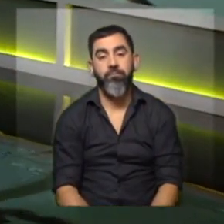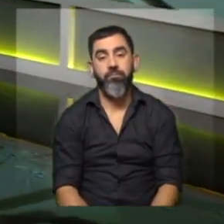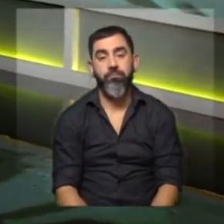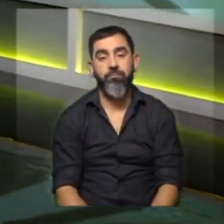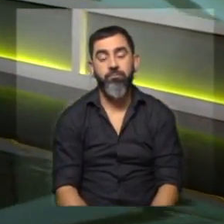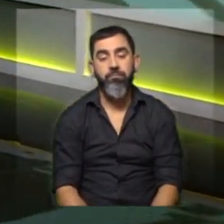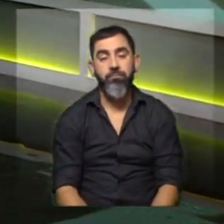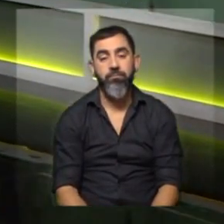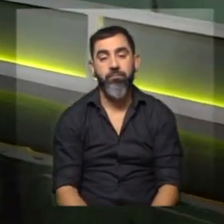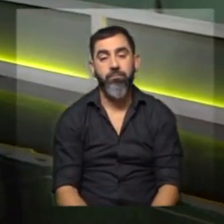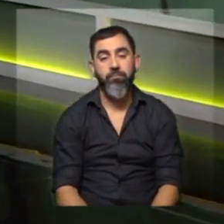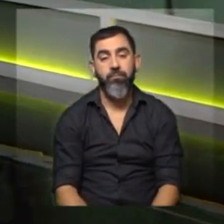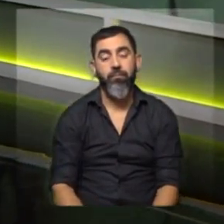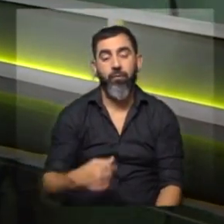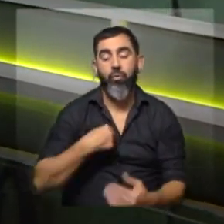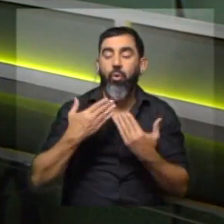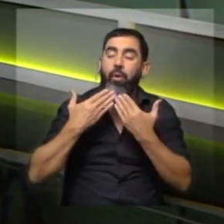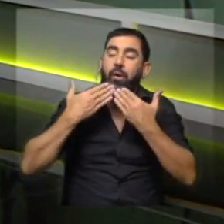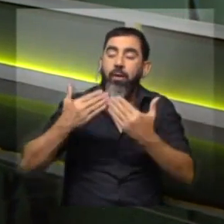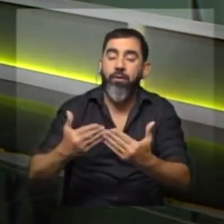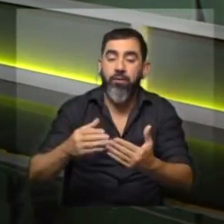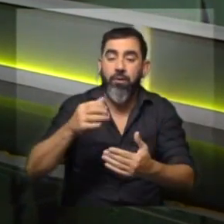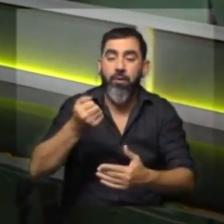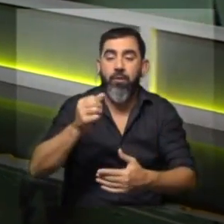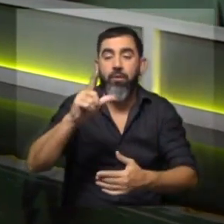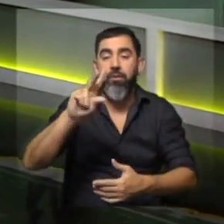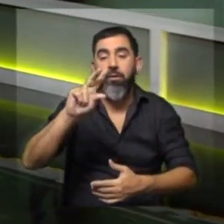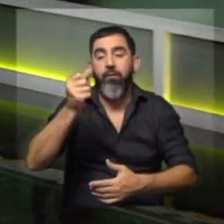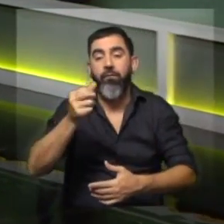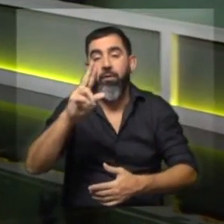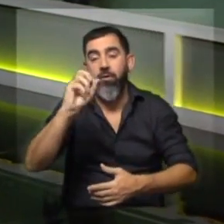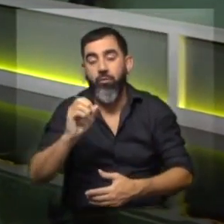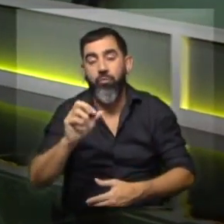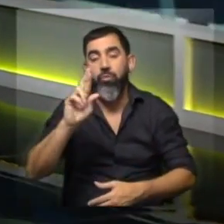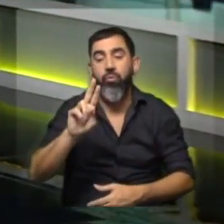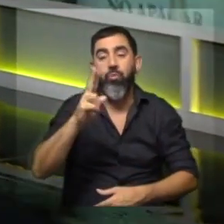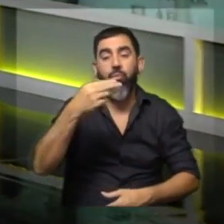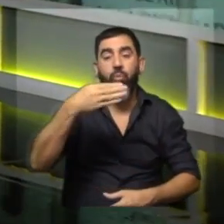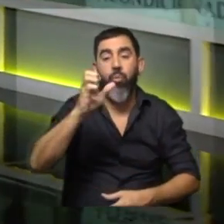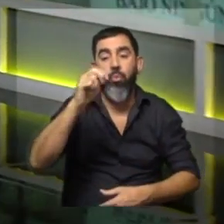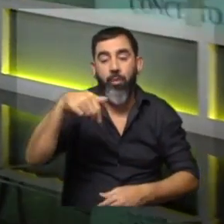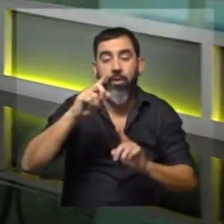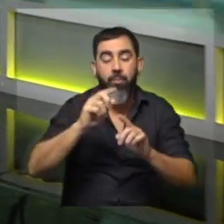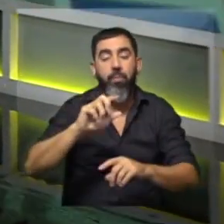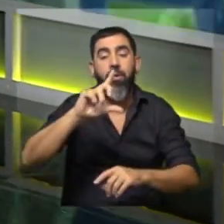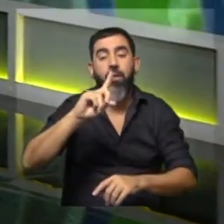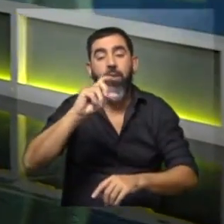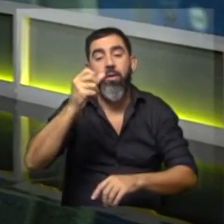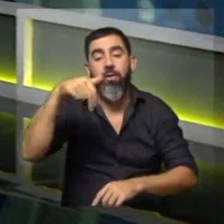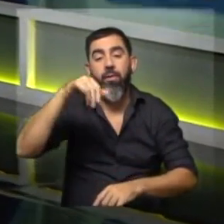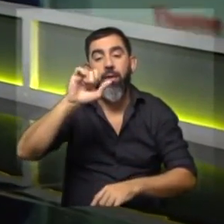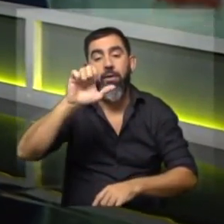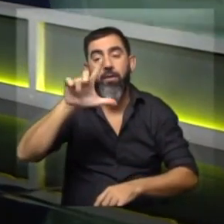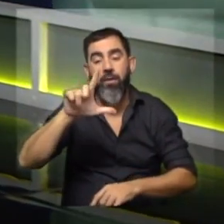En primer término y en lo personal agradecerles, ¿no?, a Álvaro Mombrú, a Rubén Cano y a Daniel Lorenzo, a quien vamos a ver a continuación, lo que fue